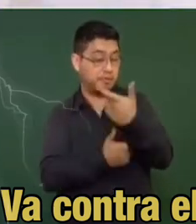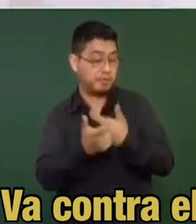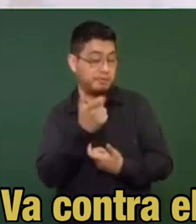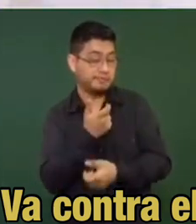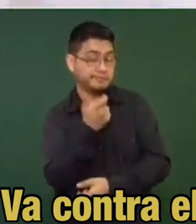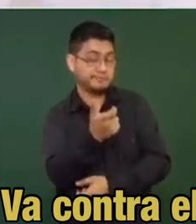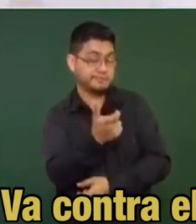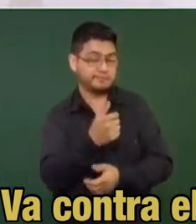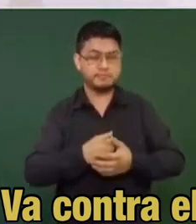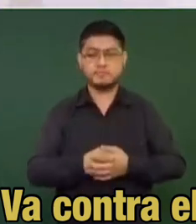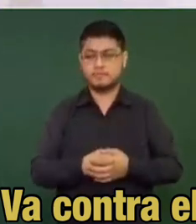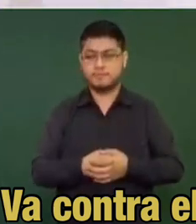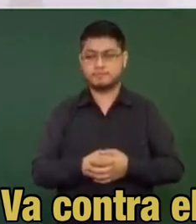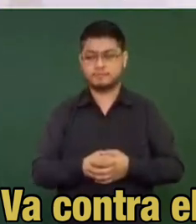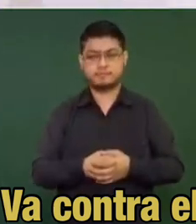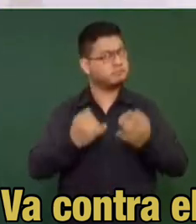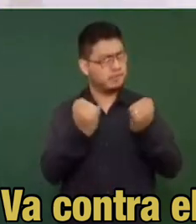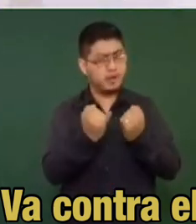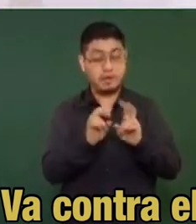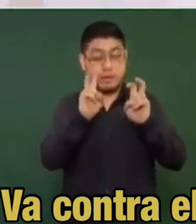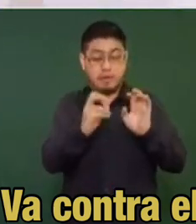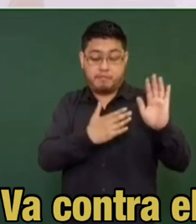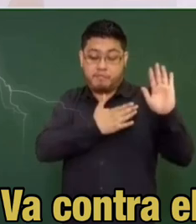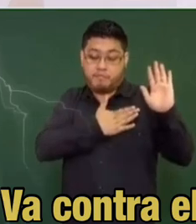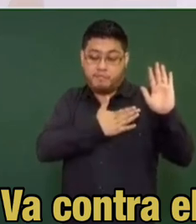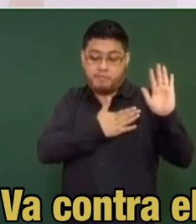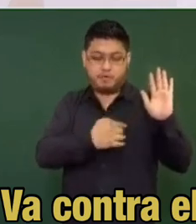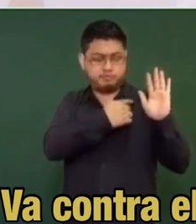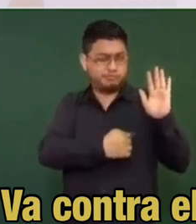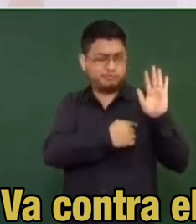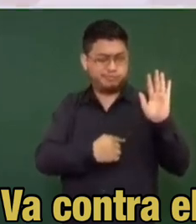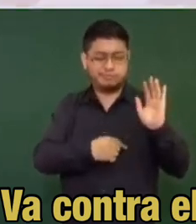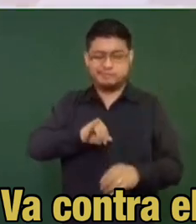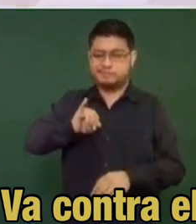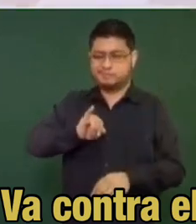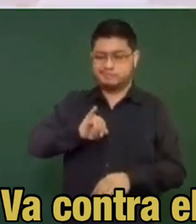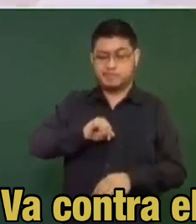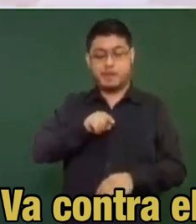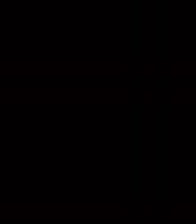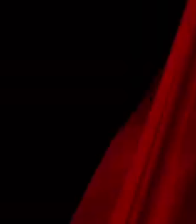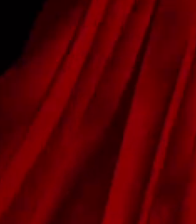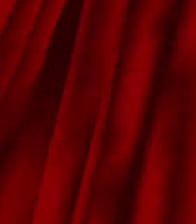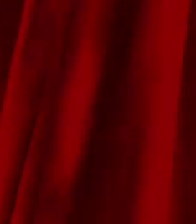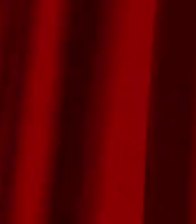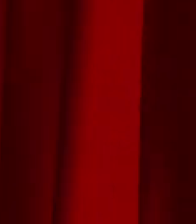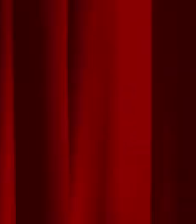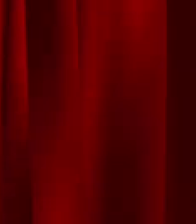bajo consigna de intereses delictivos.